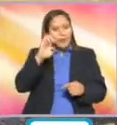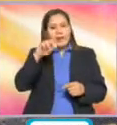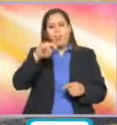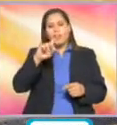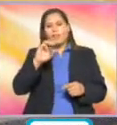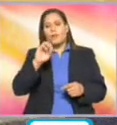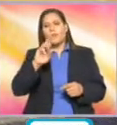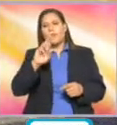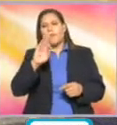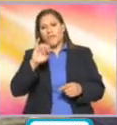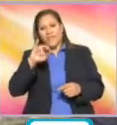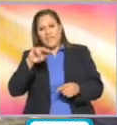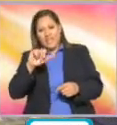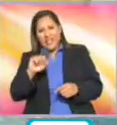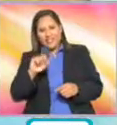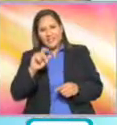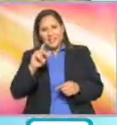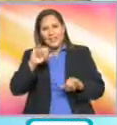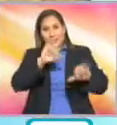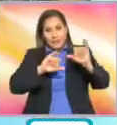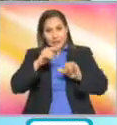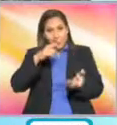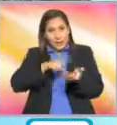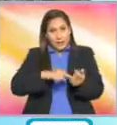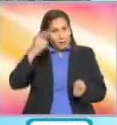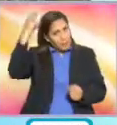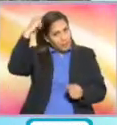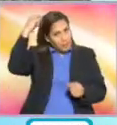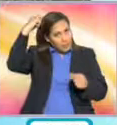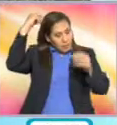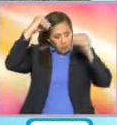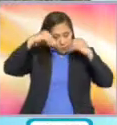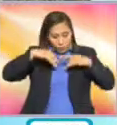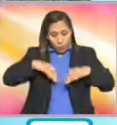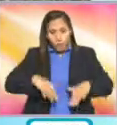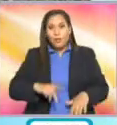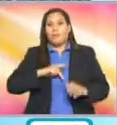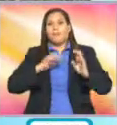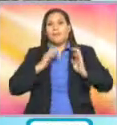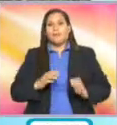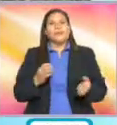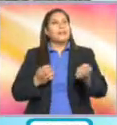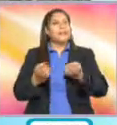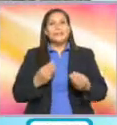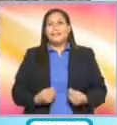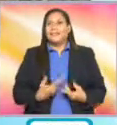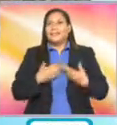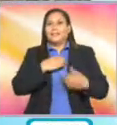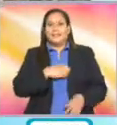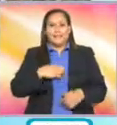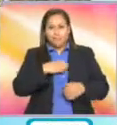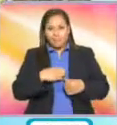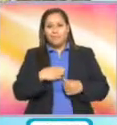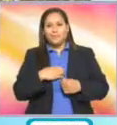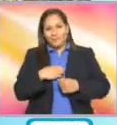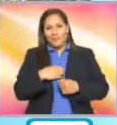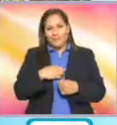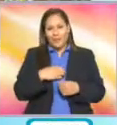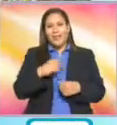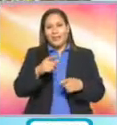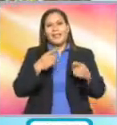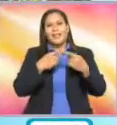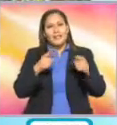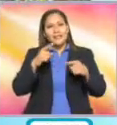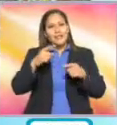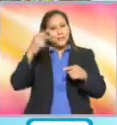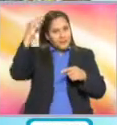sustancias químicas con las que funciona nuestro cerebro, funciona de manera eléctrica y química. Entonces, de esta parte química se liberan diferentes